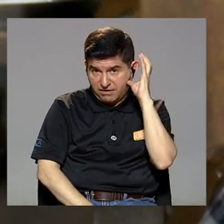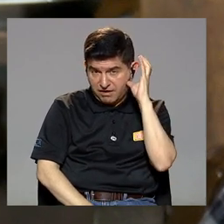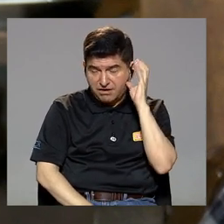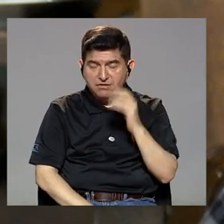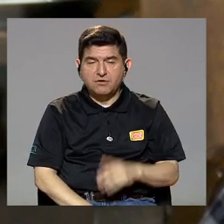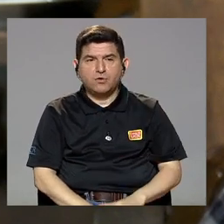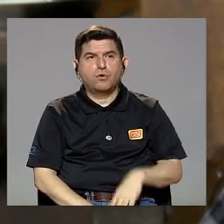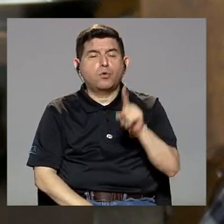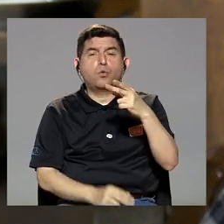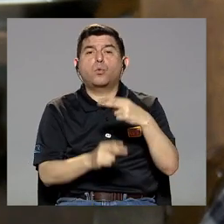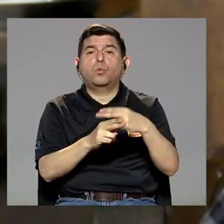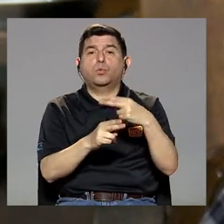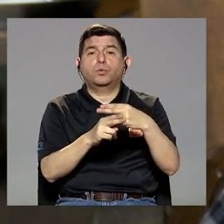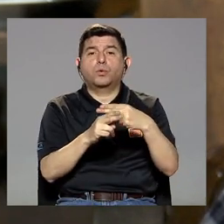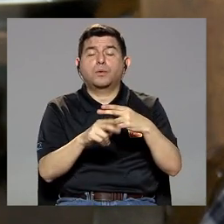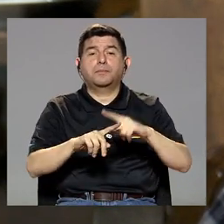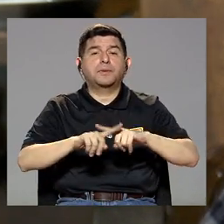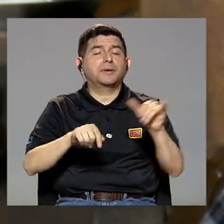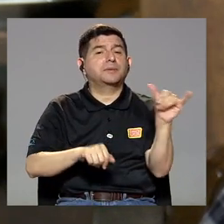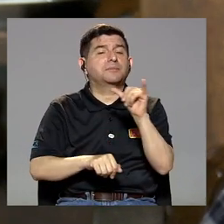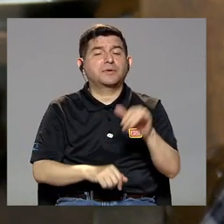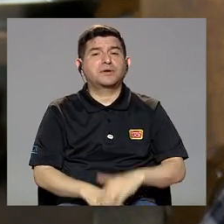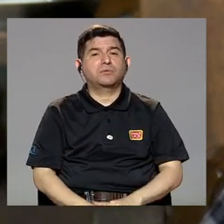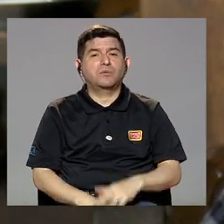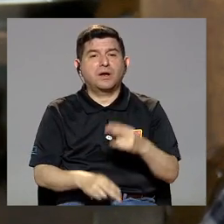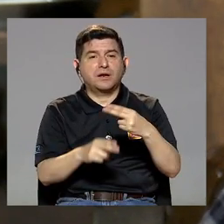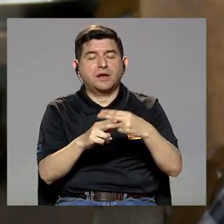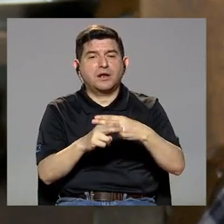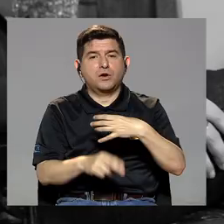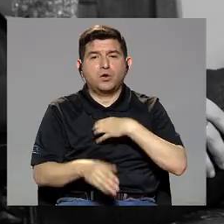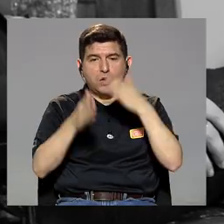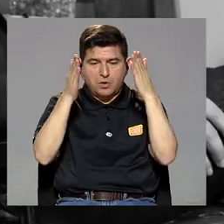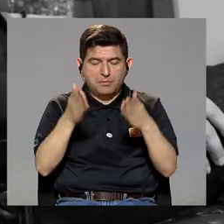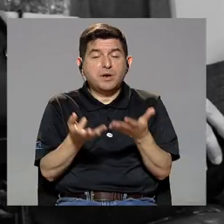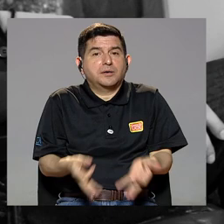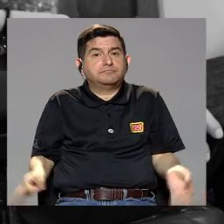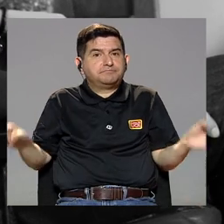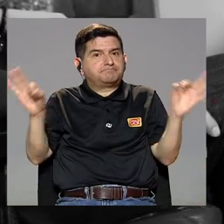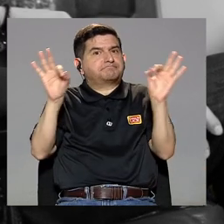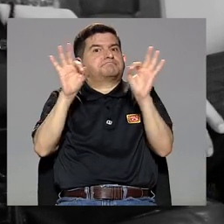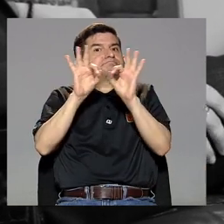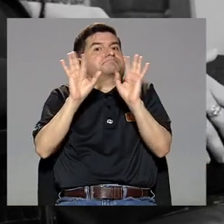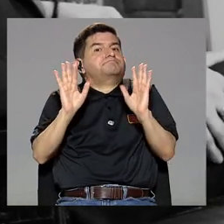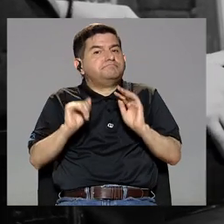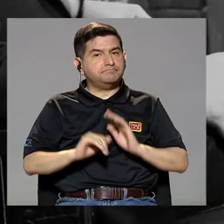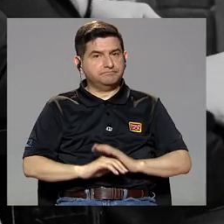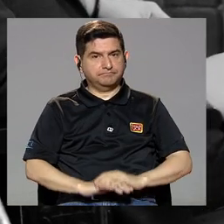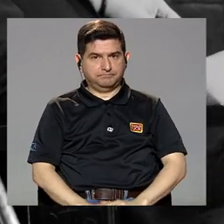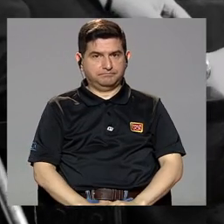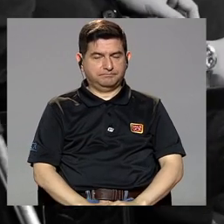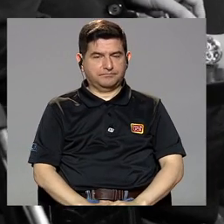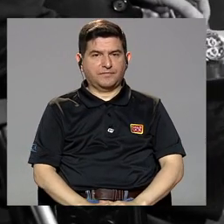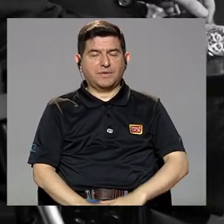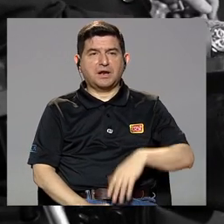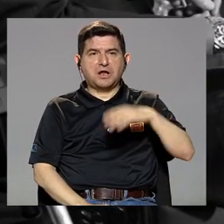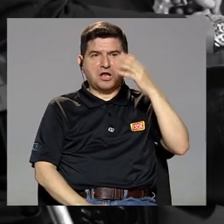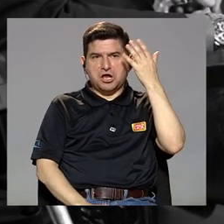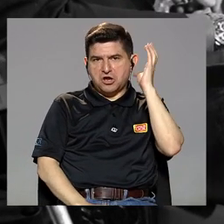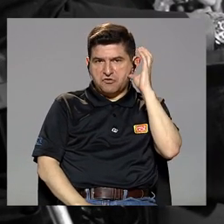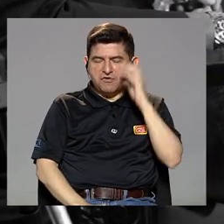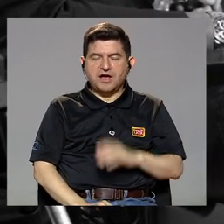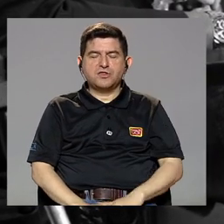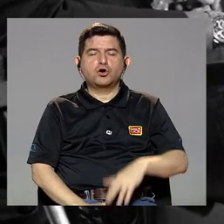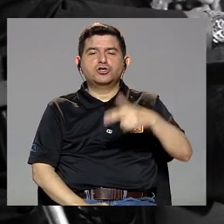nombre pero también el nombre del propietario contaba era la radio de